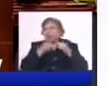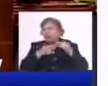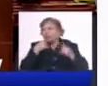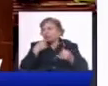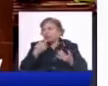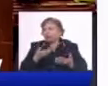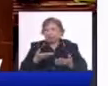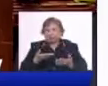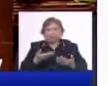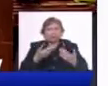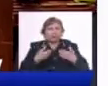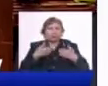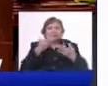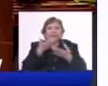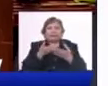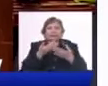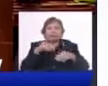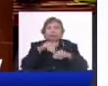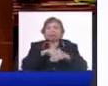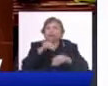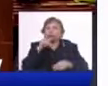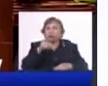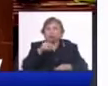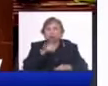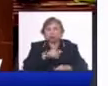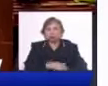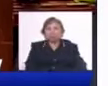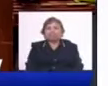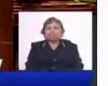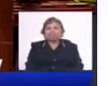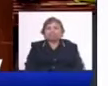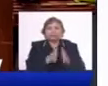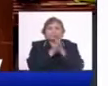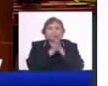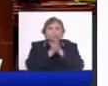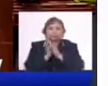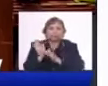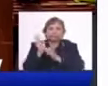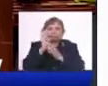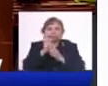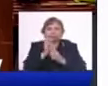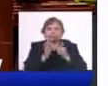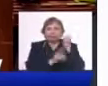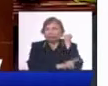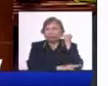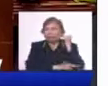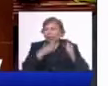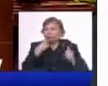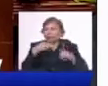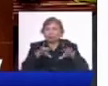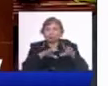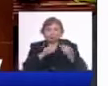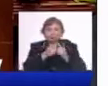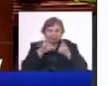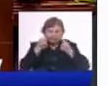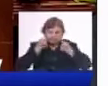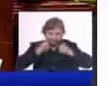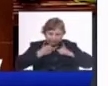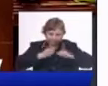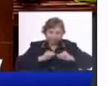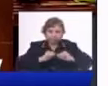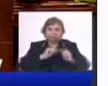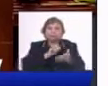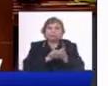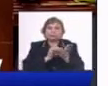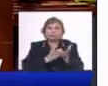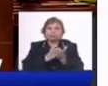antes de pasar al voto por intermedio suyo, quiero solicitar a la representación nacional una vez más hacer este esfuerzo y